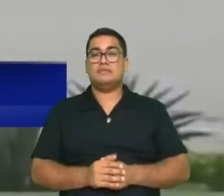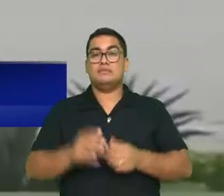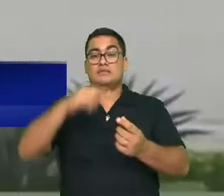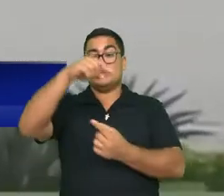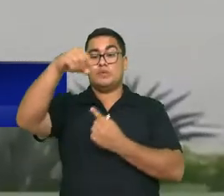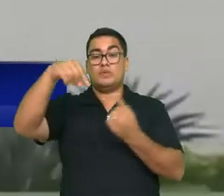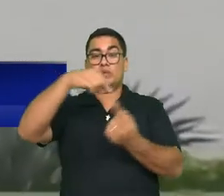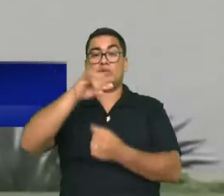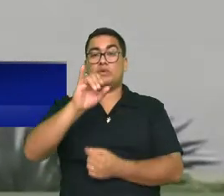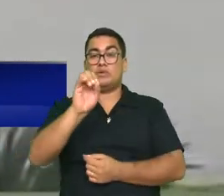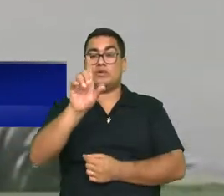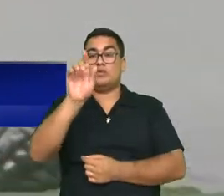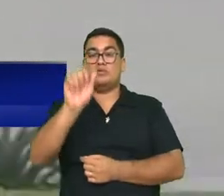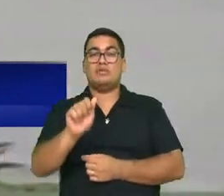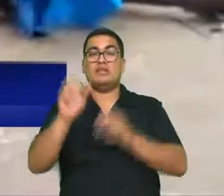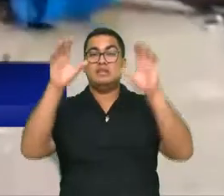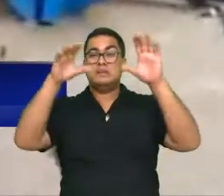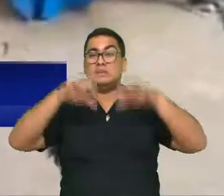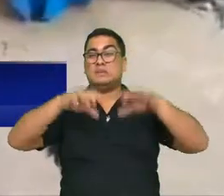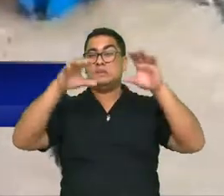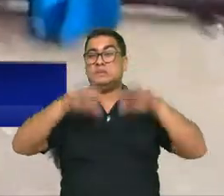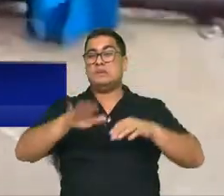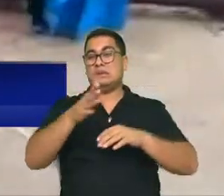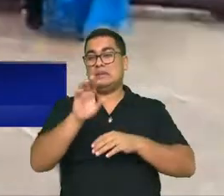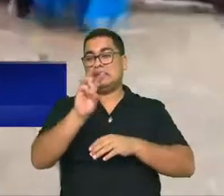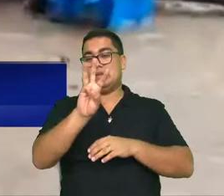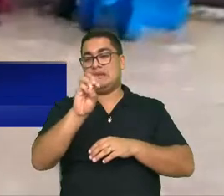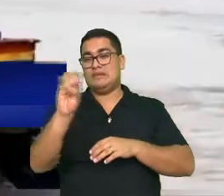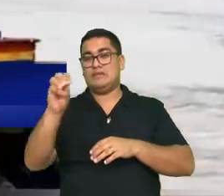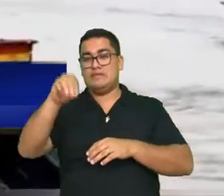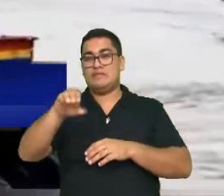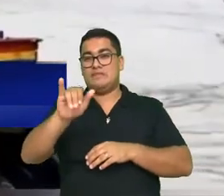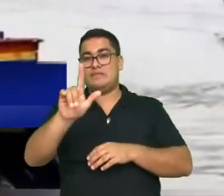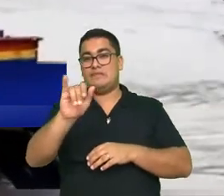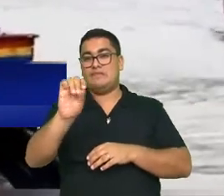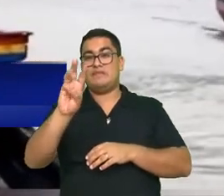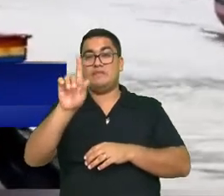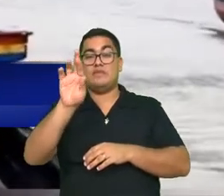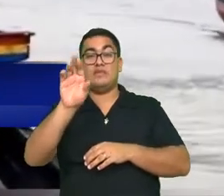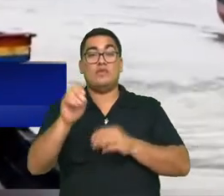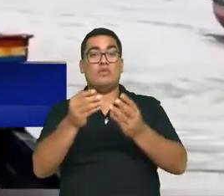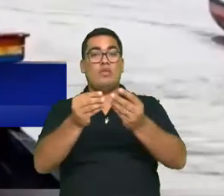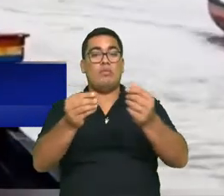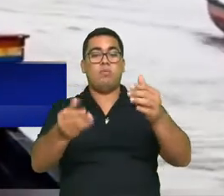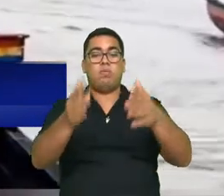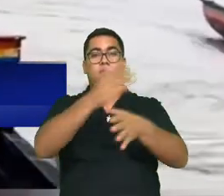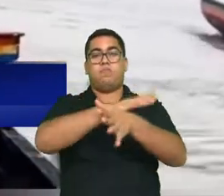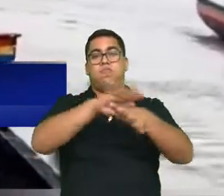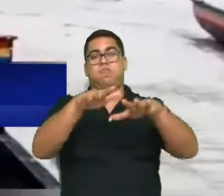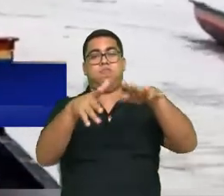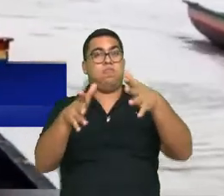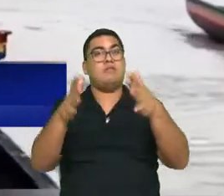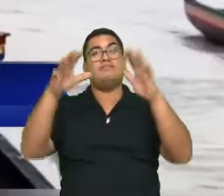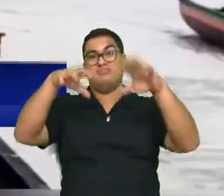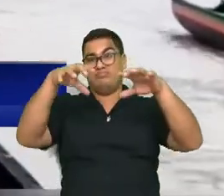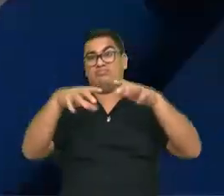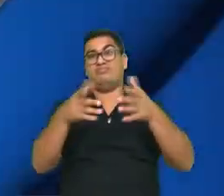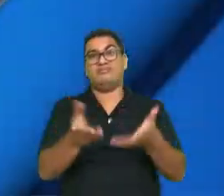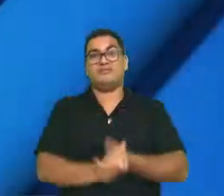Huracán Iota ocasiona acumulados de lluvias de hasta 300 milímetros sobre suelos ya saturados.